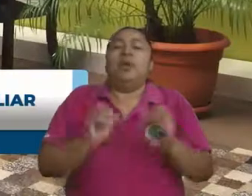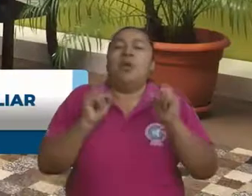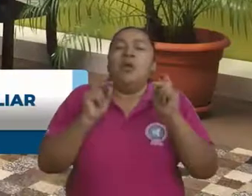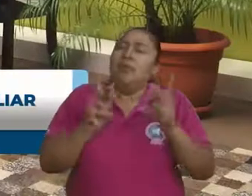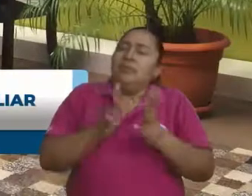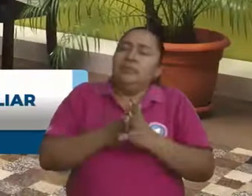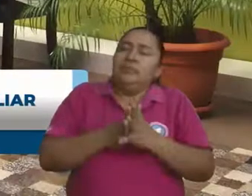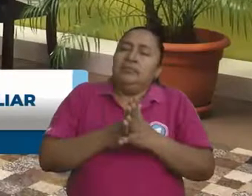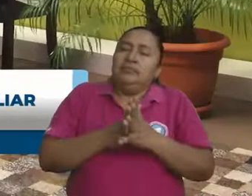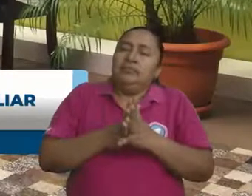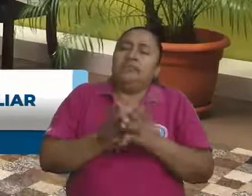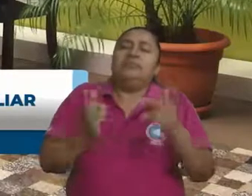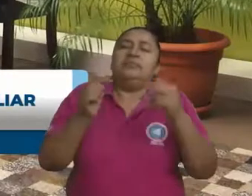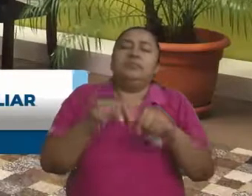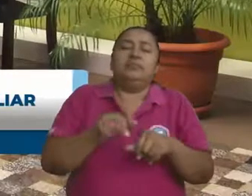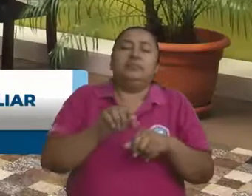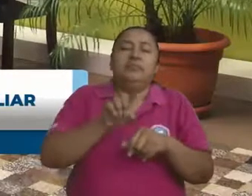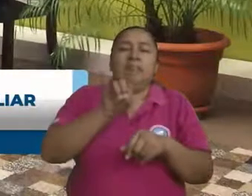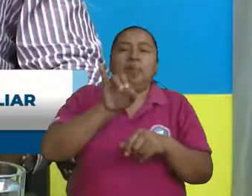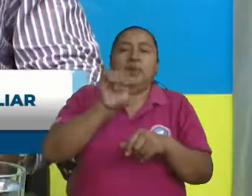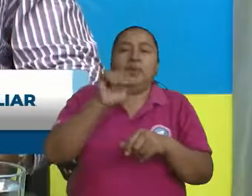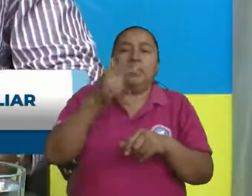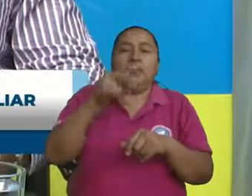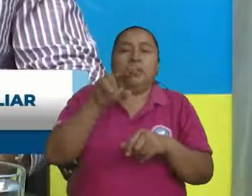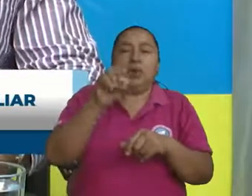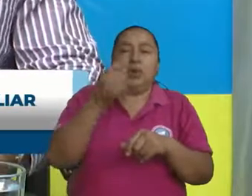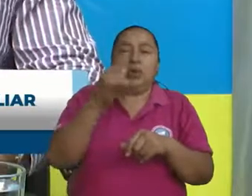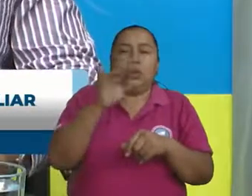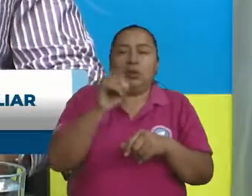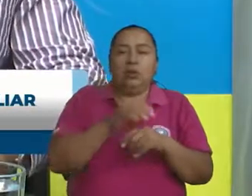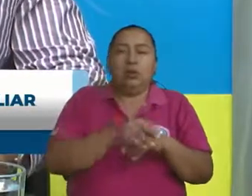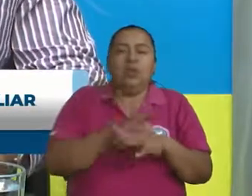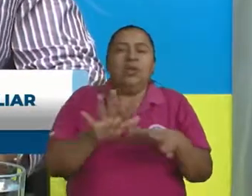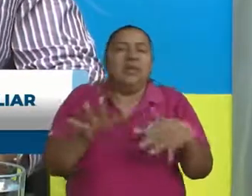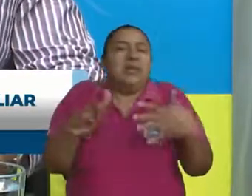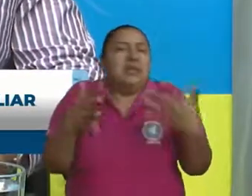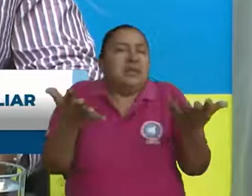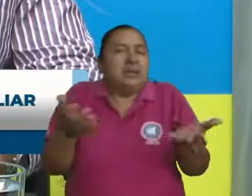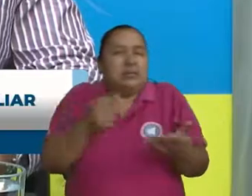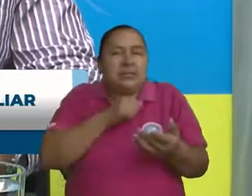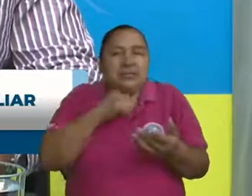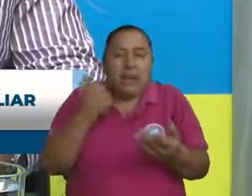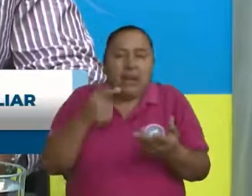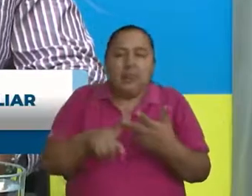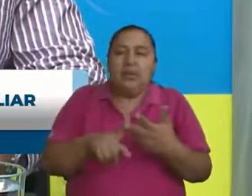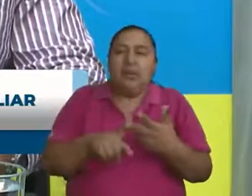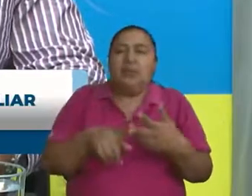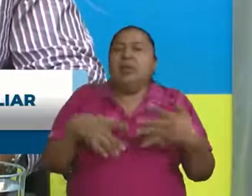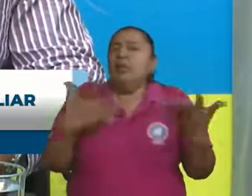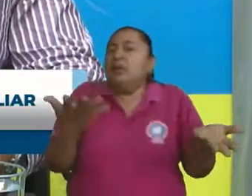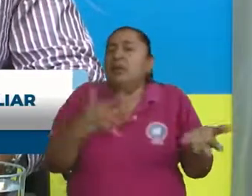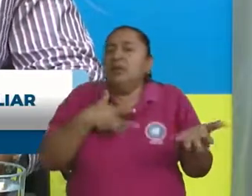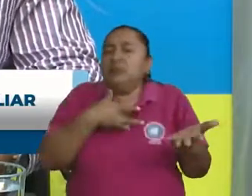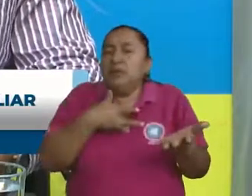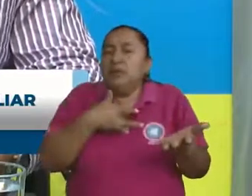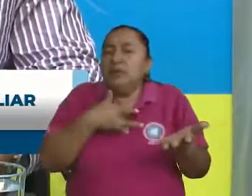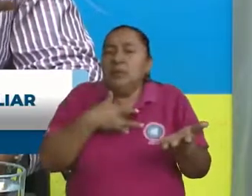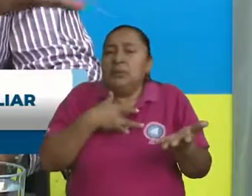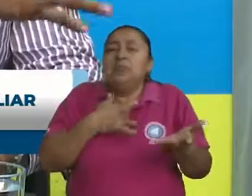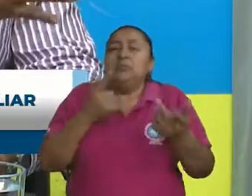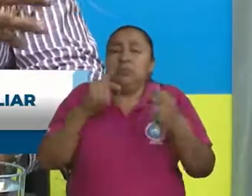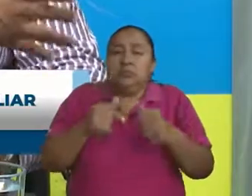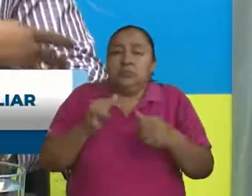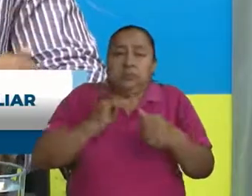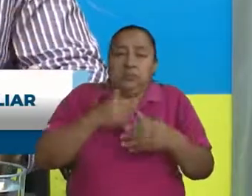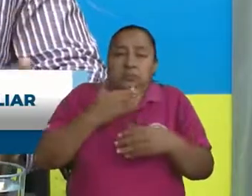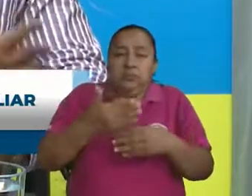ahora, el diagnóstico. ¿Qué pruebas, qué exámenes son necesarios o son el gold standard,